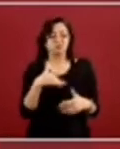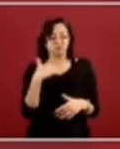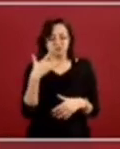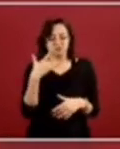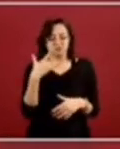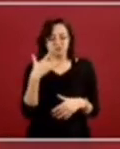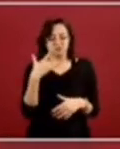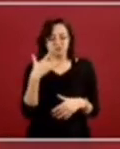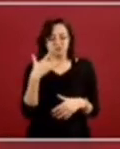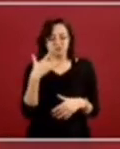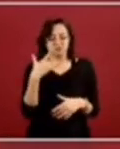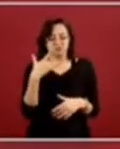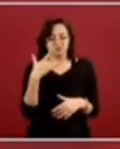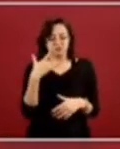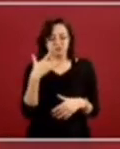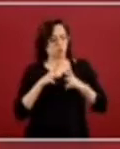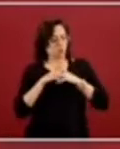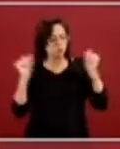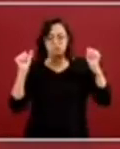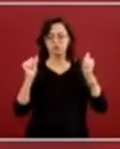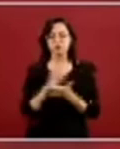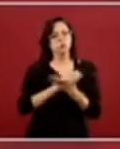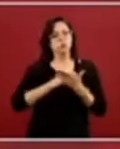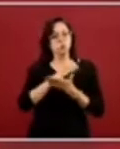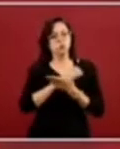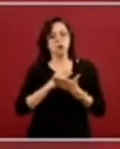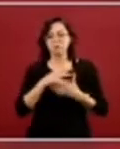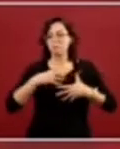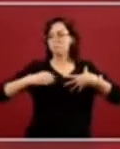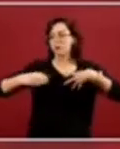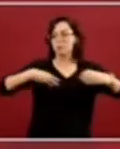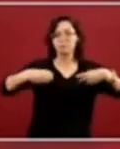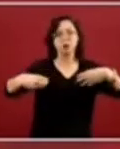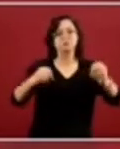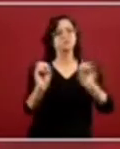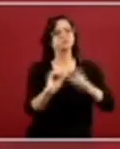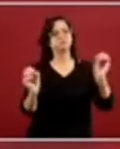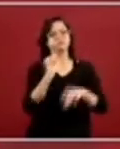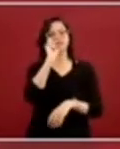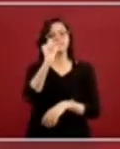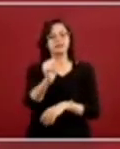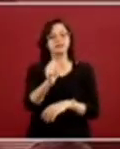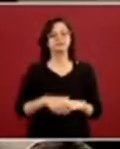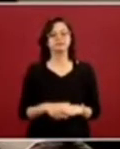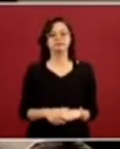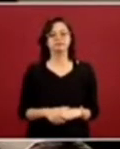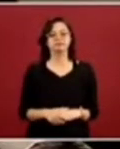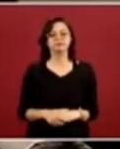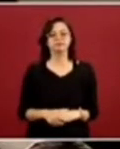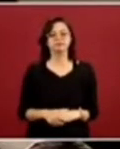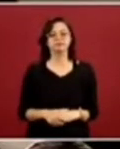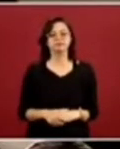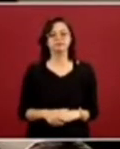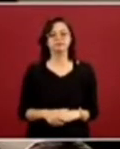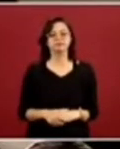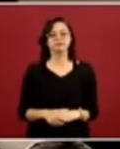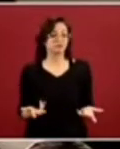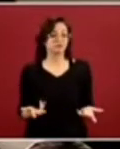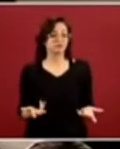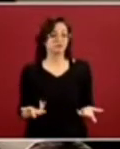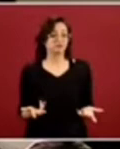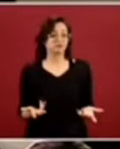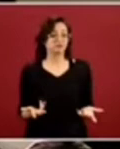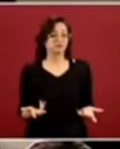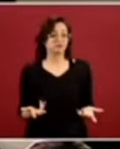síntomas ni van a tener un contagio eficiente. Si estas personas conocen esa realidad